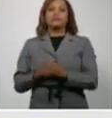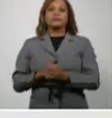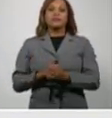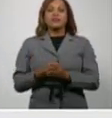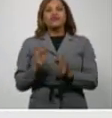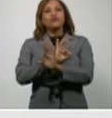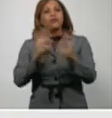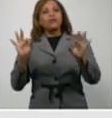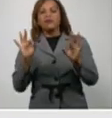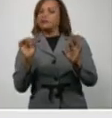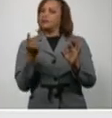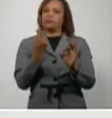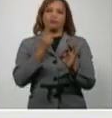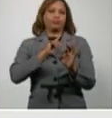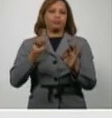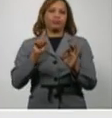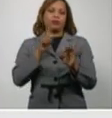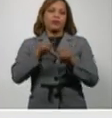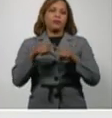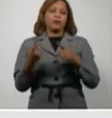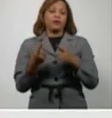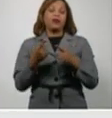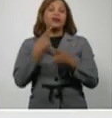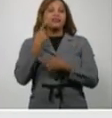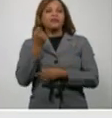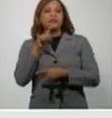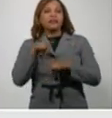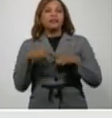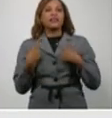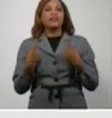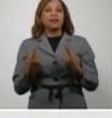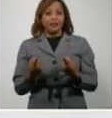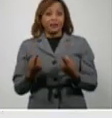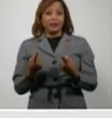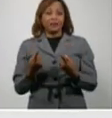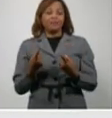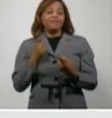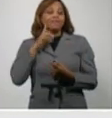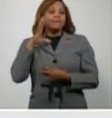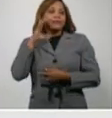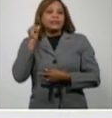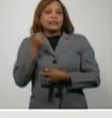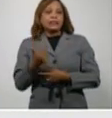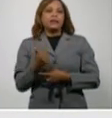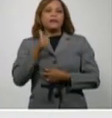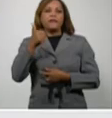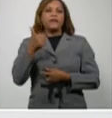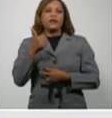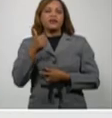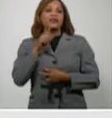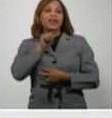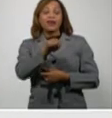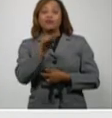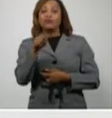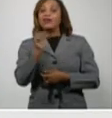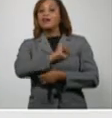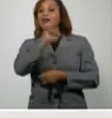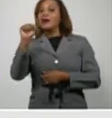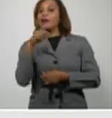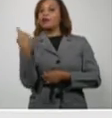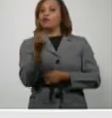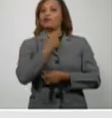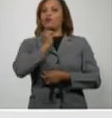por sí solo si, como dice un colega amigo, usted no entiende, no ha interiorizado que si usted gana, ganamos